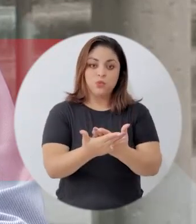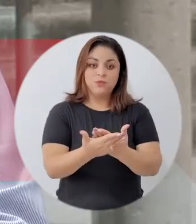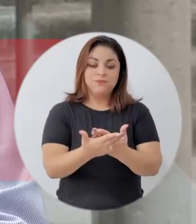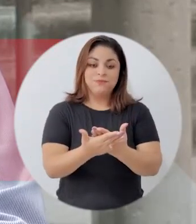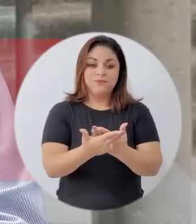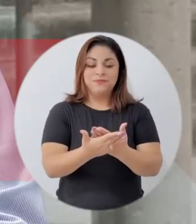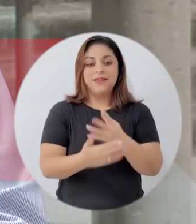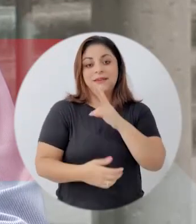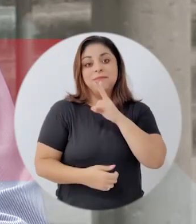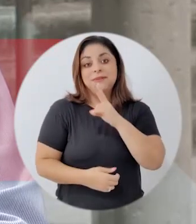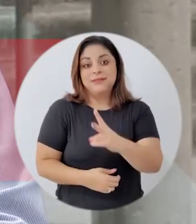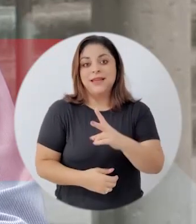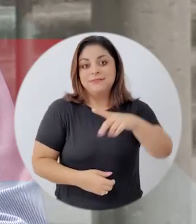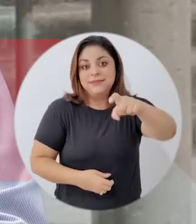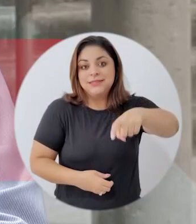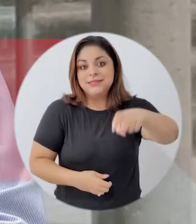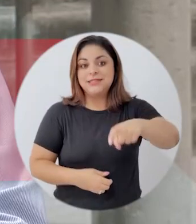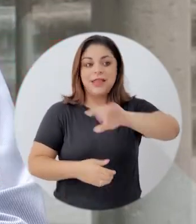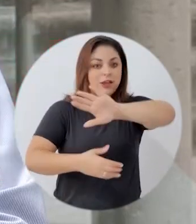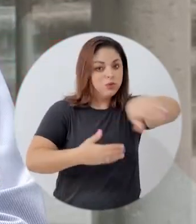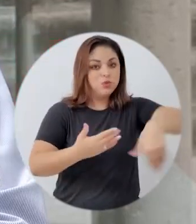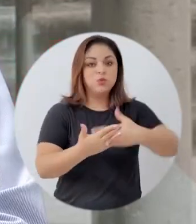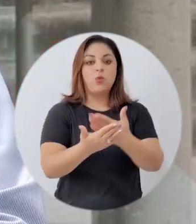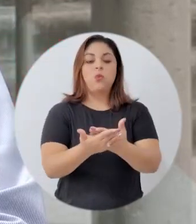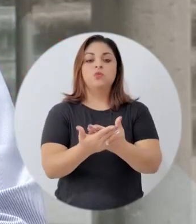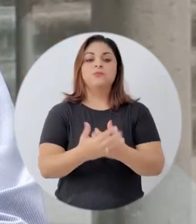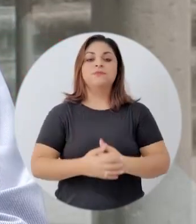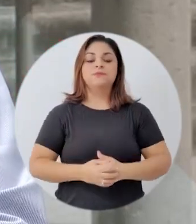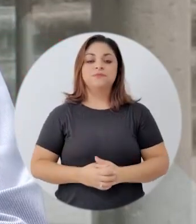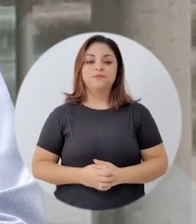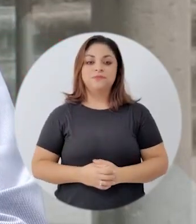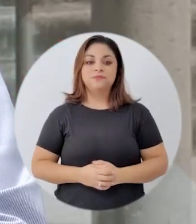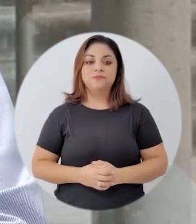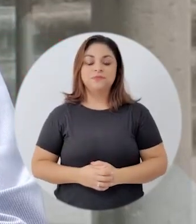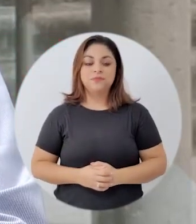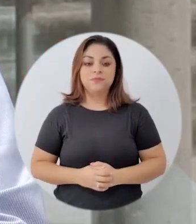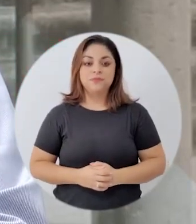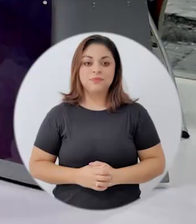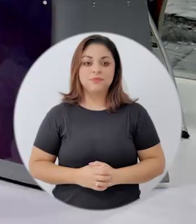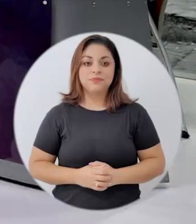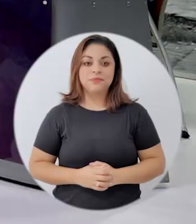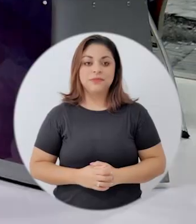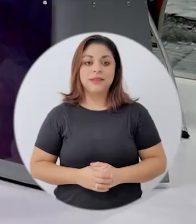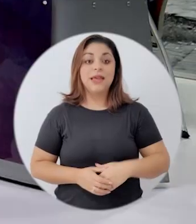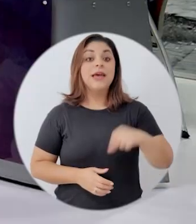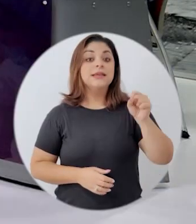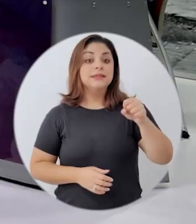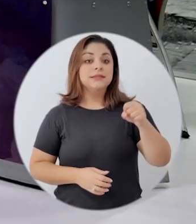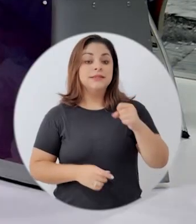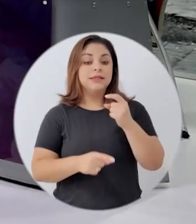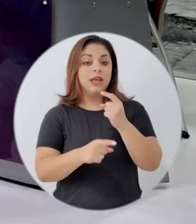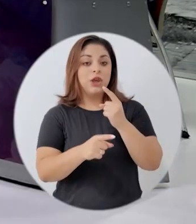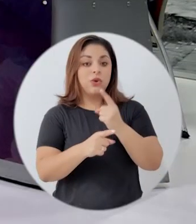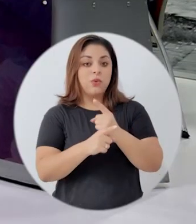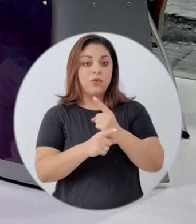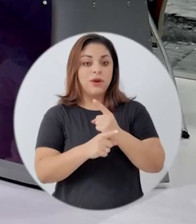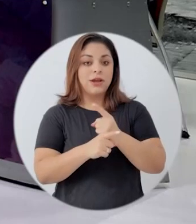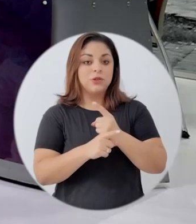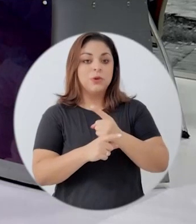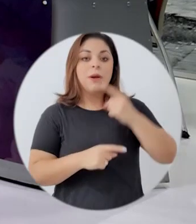y definitivamente se necesita de todos. Sí, en ese mismo